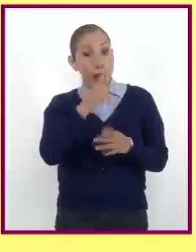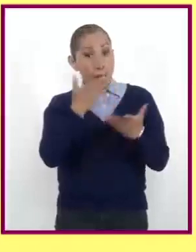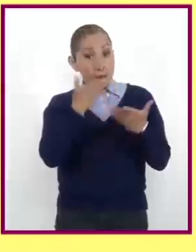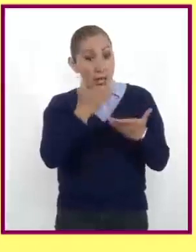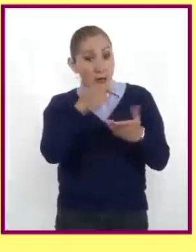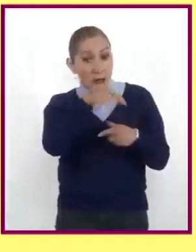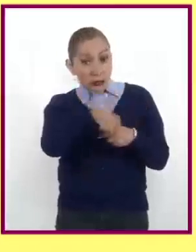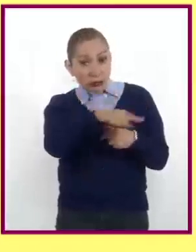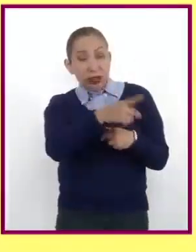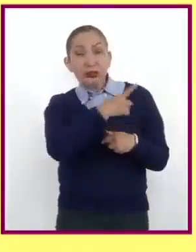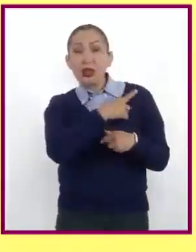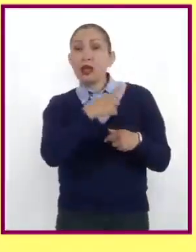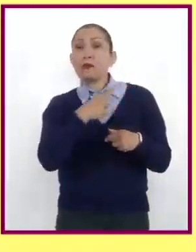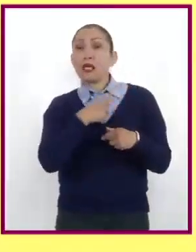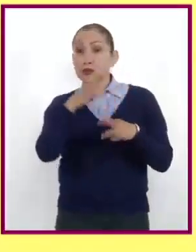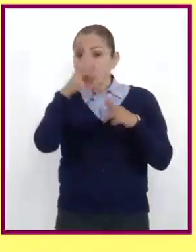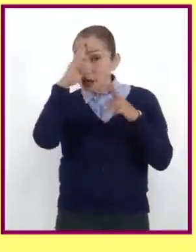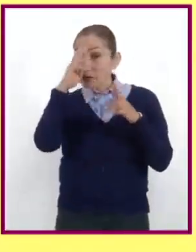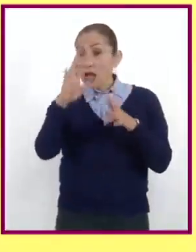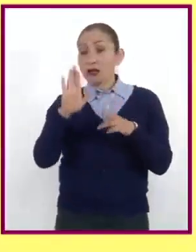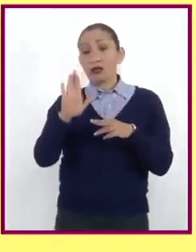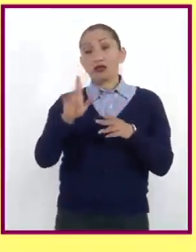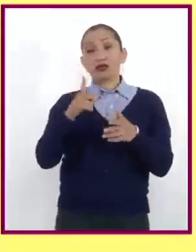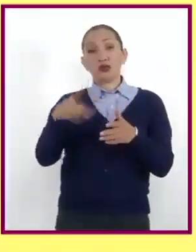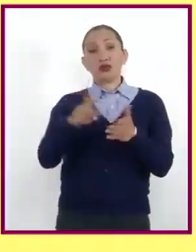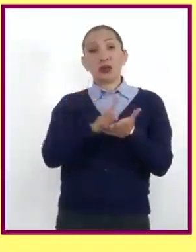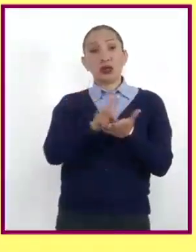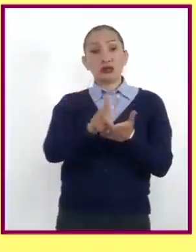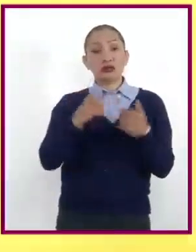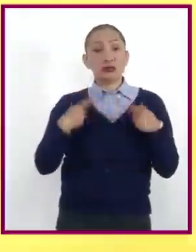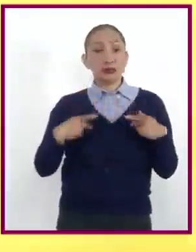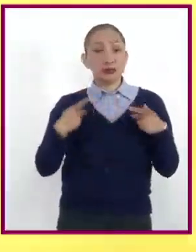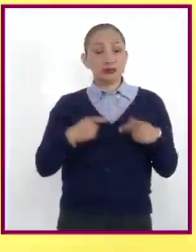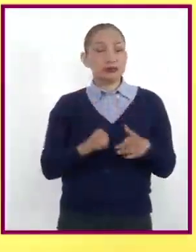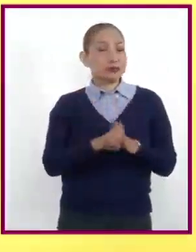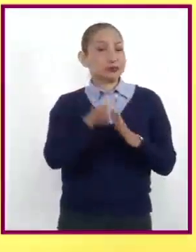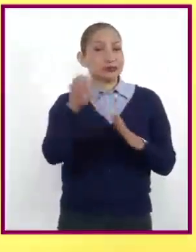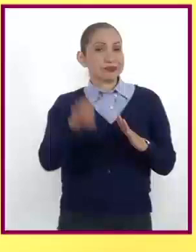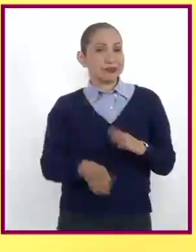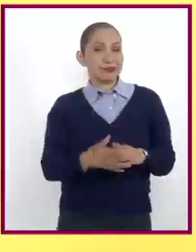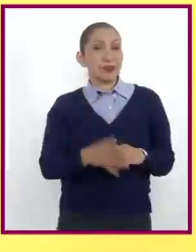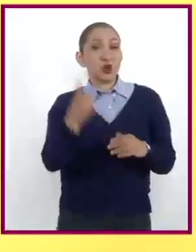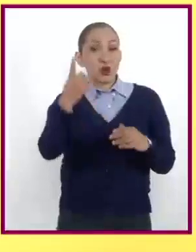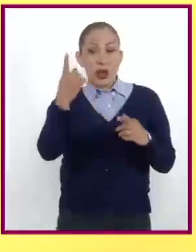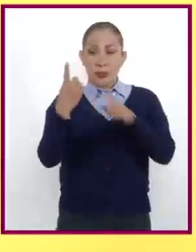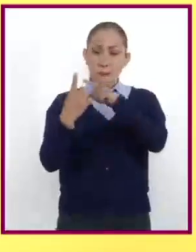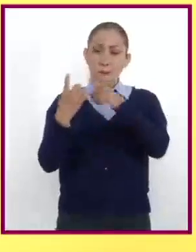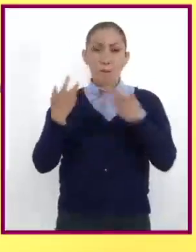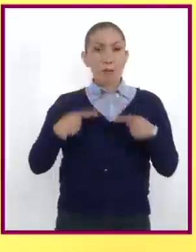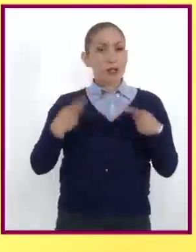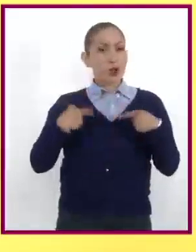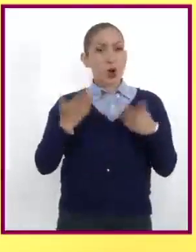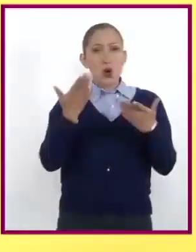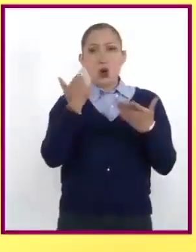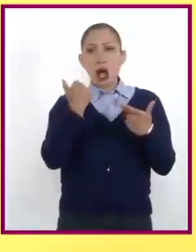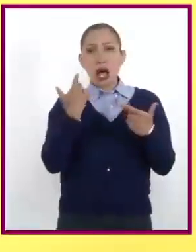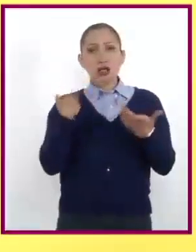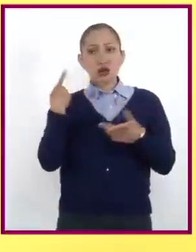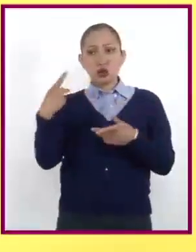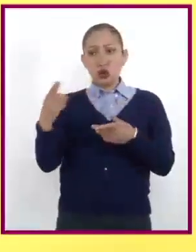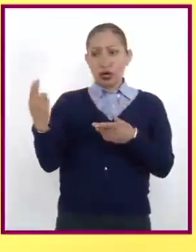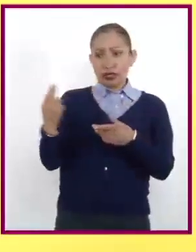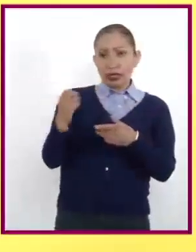es necesario contar con el respeto a los derechos humanos. Por ejemplo, una persona que no tiene cubiertas